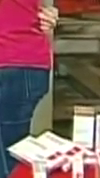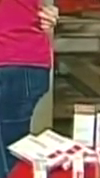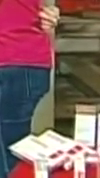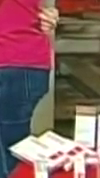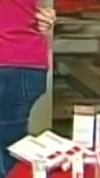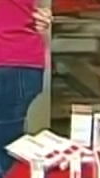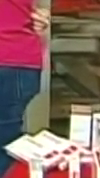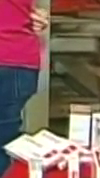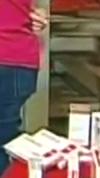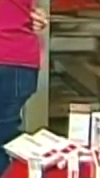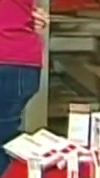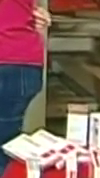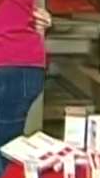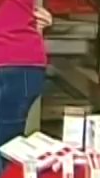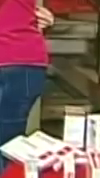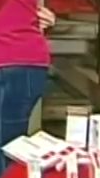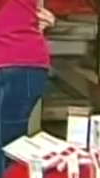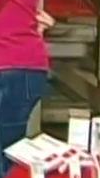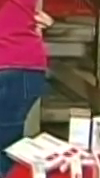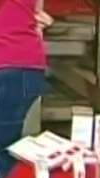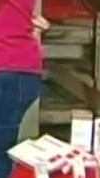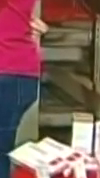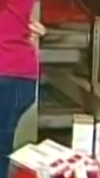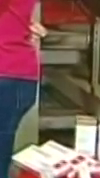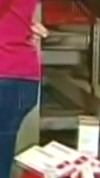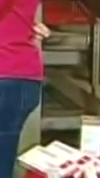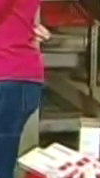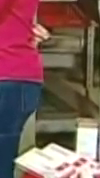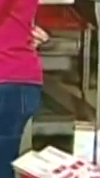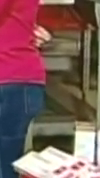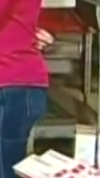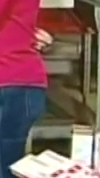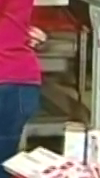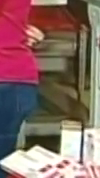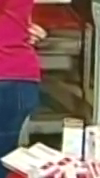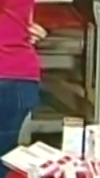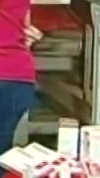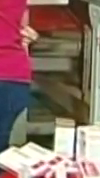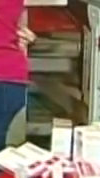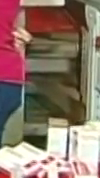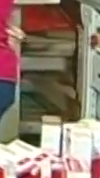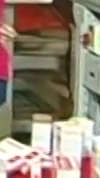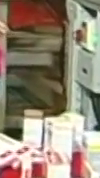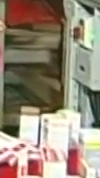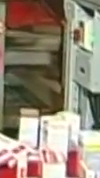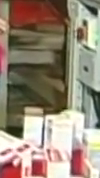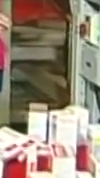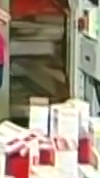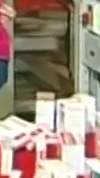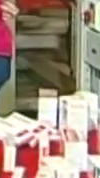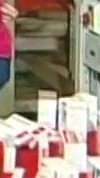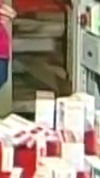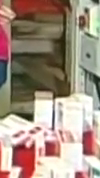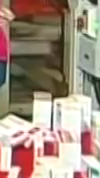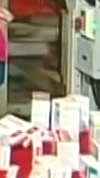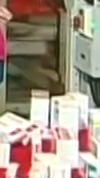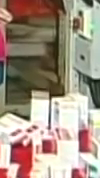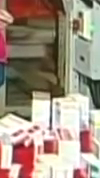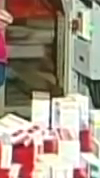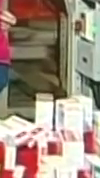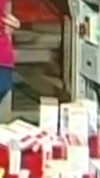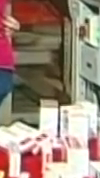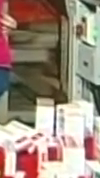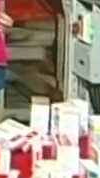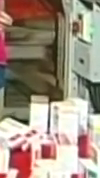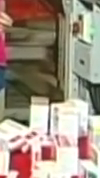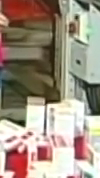profe Aristóbulo Isturiz, y todo el equipo del área social. He venido a supervisar personalmente todo el sistema